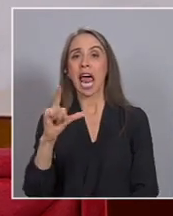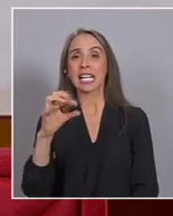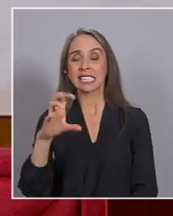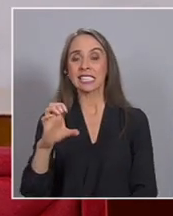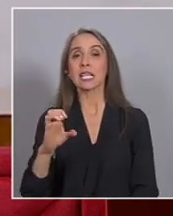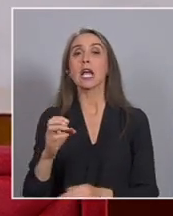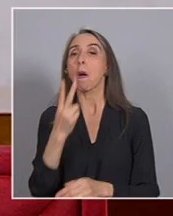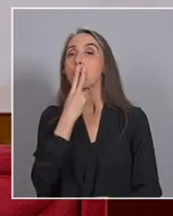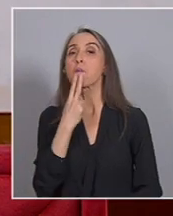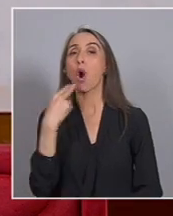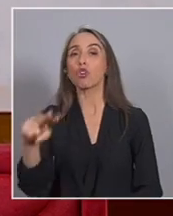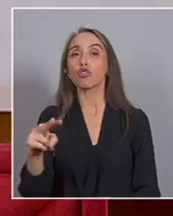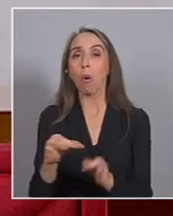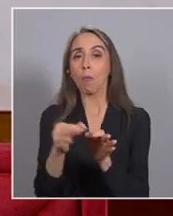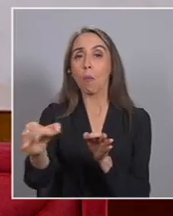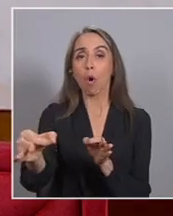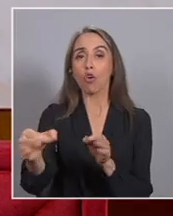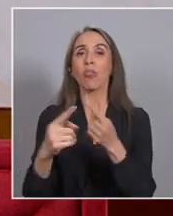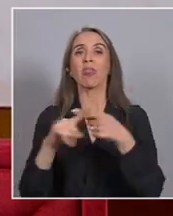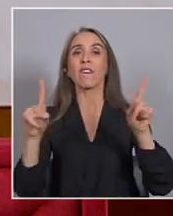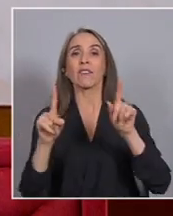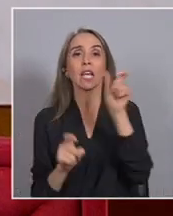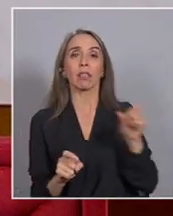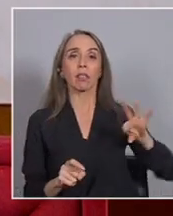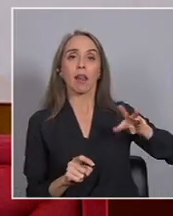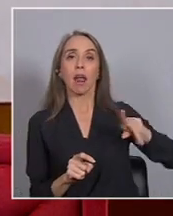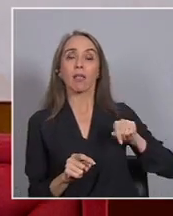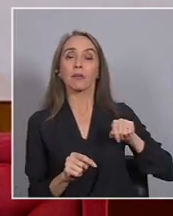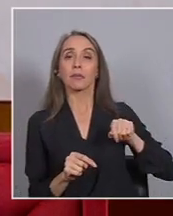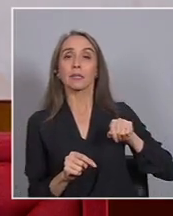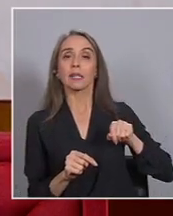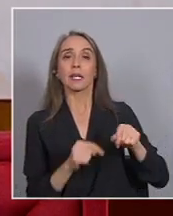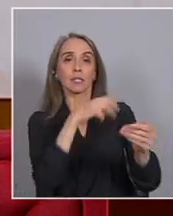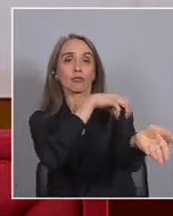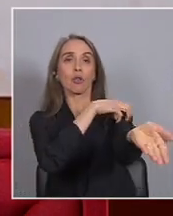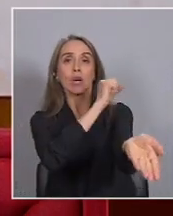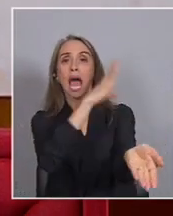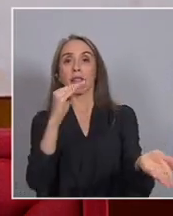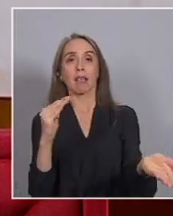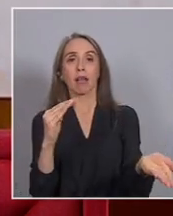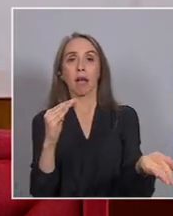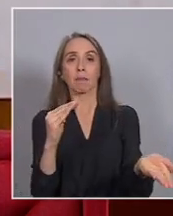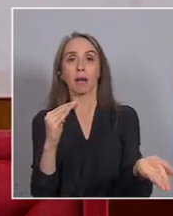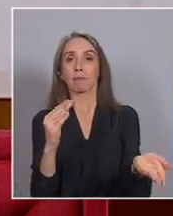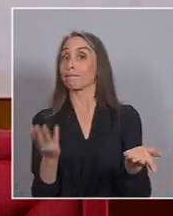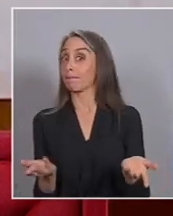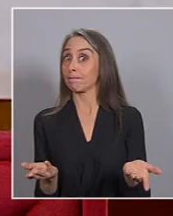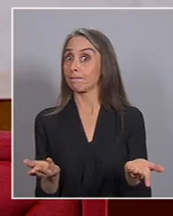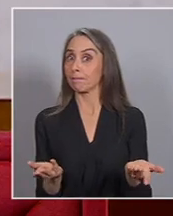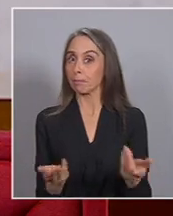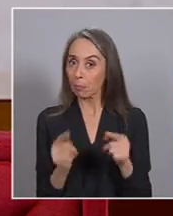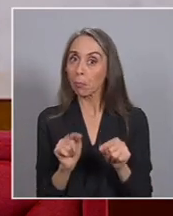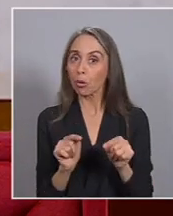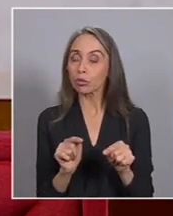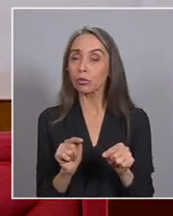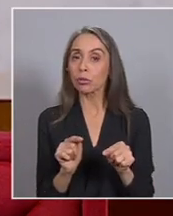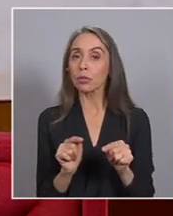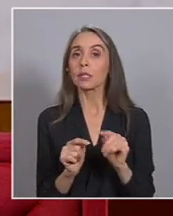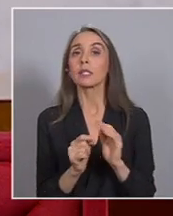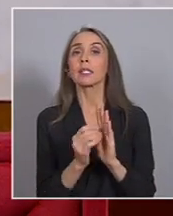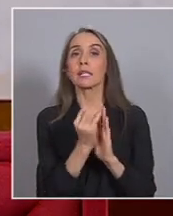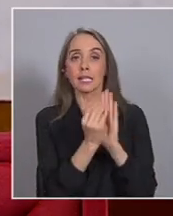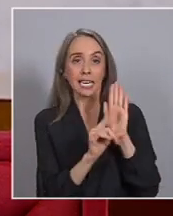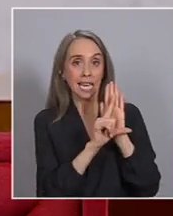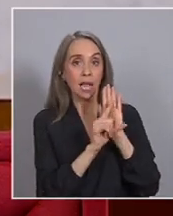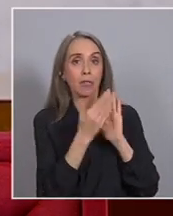en Puerto Montt, que la que se viva en Atacama. Por eso, mejorar las